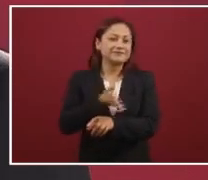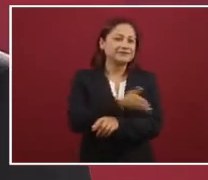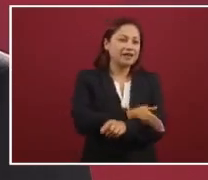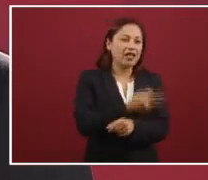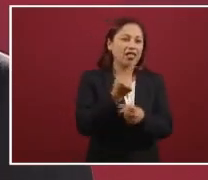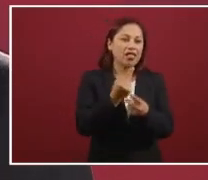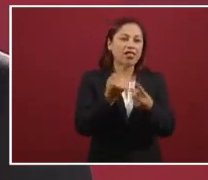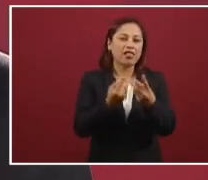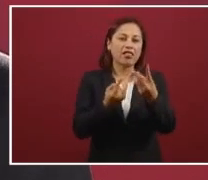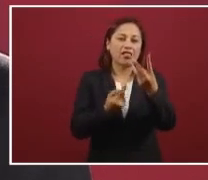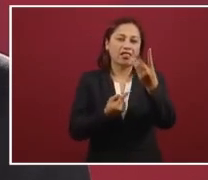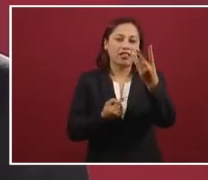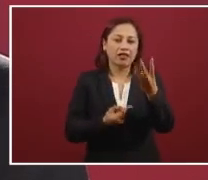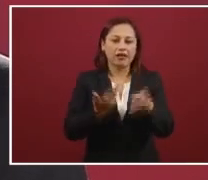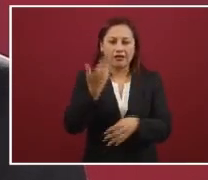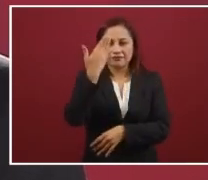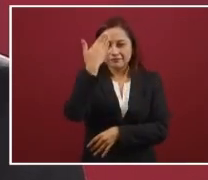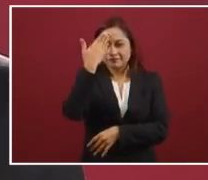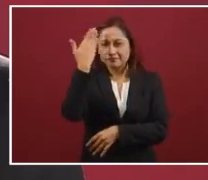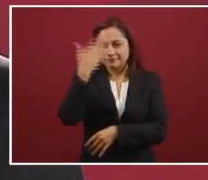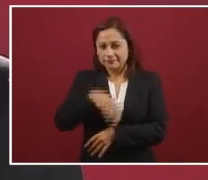en el antiguo régimen,